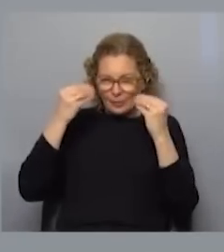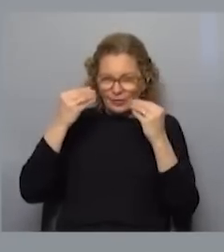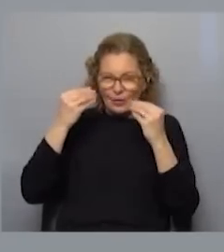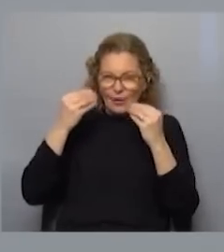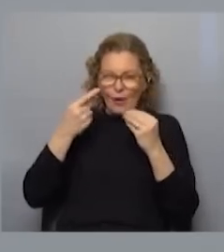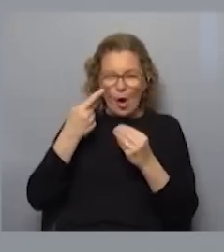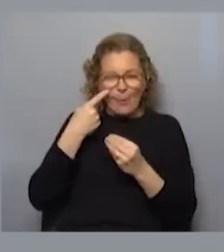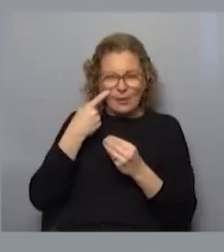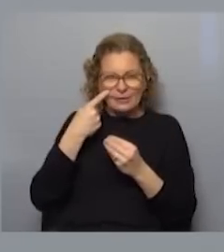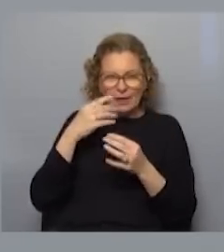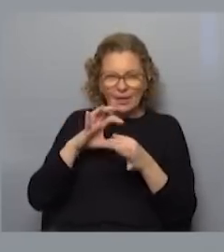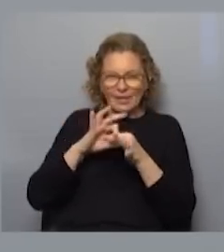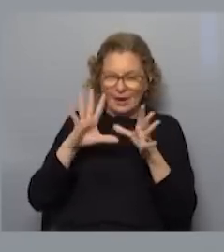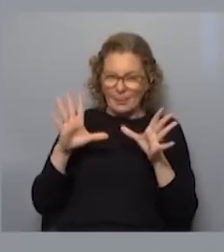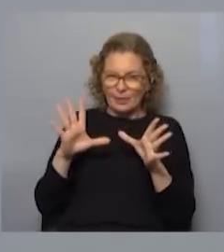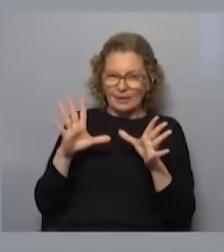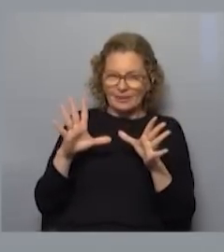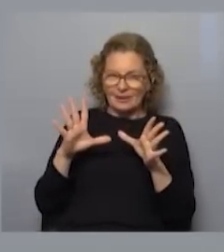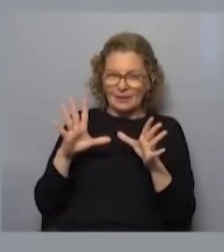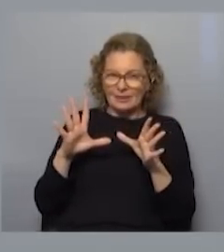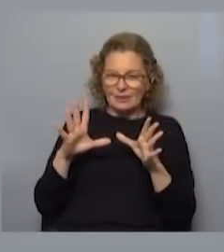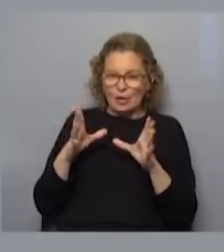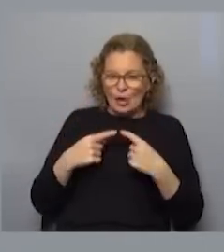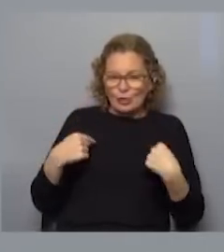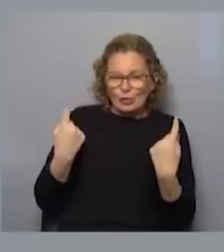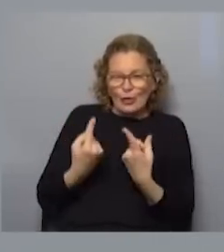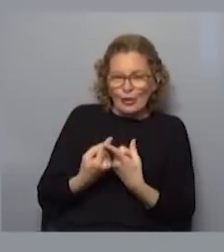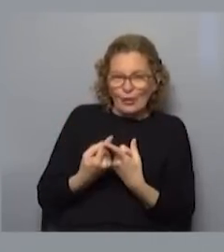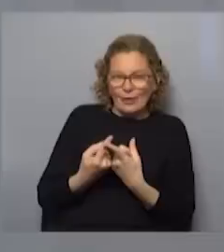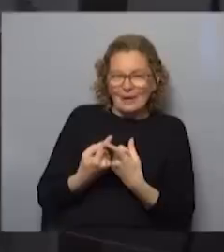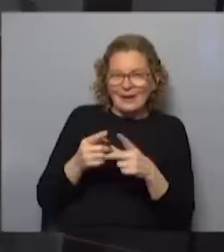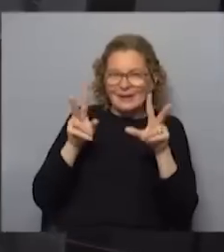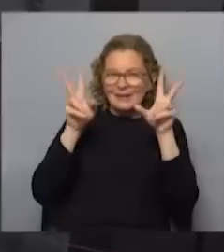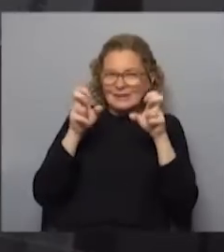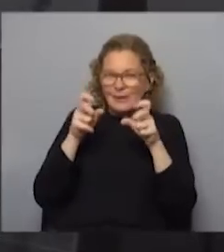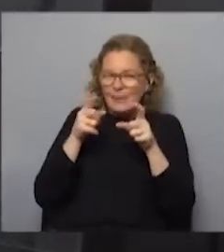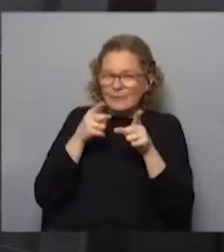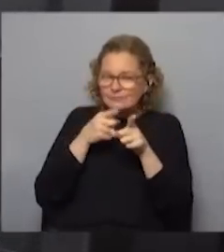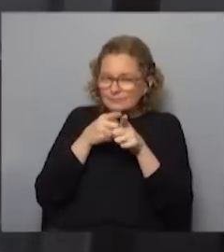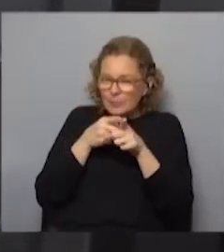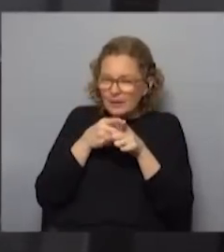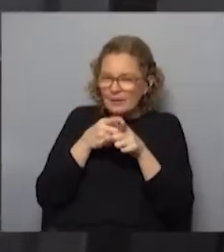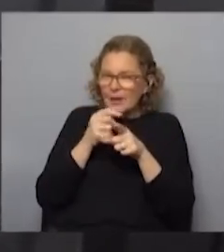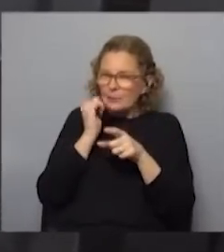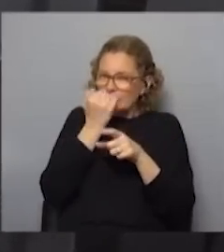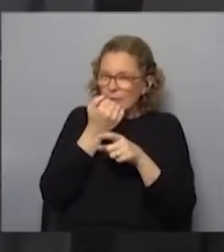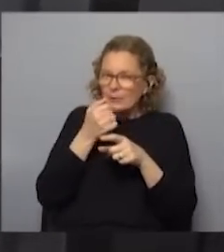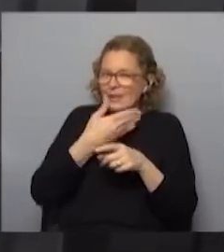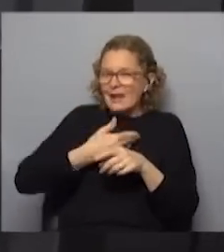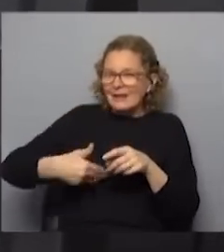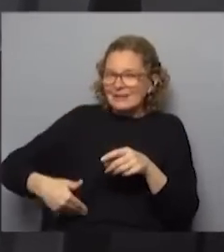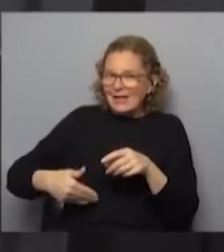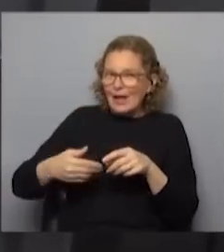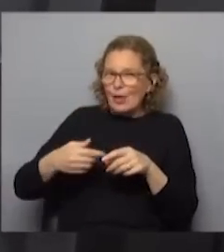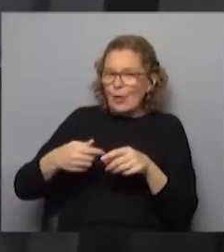evidente de la Democracia de la democracia en su conjunto el tema del espionaje Ilegal de utilizar recursos del Estado